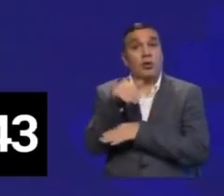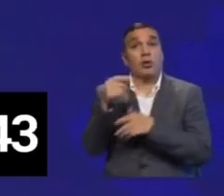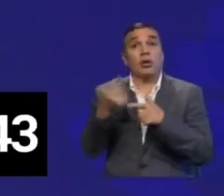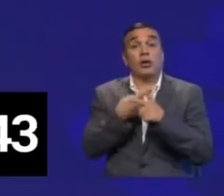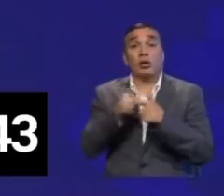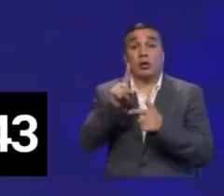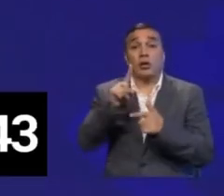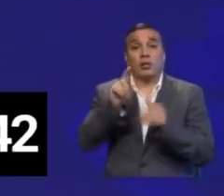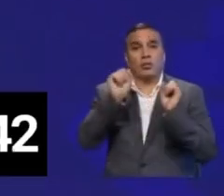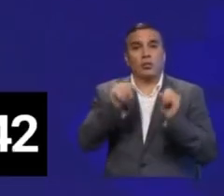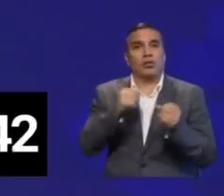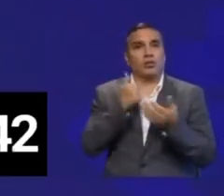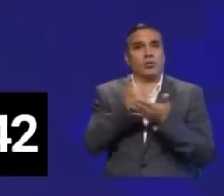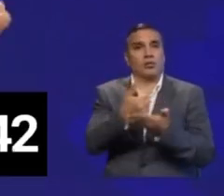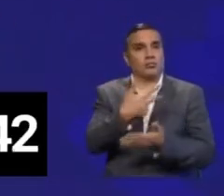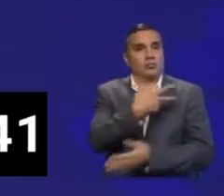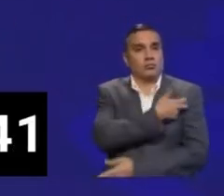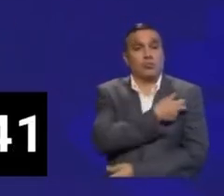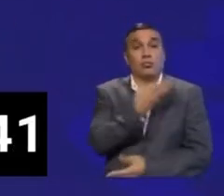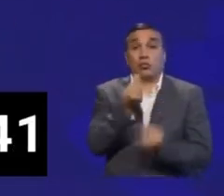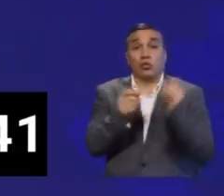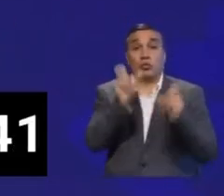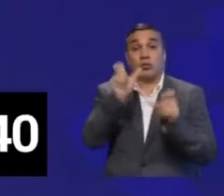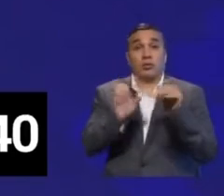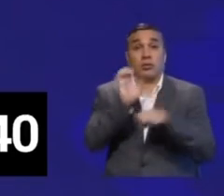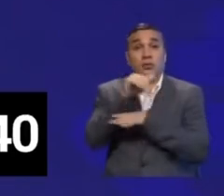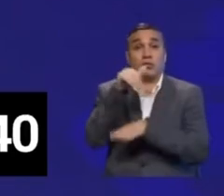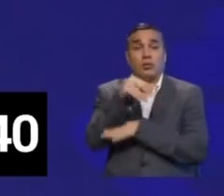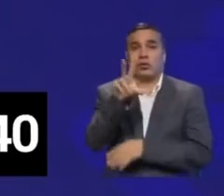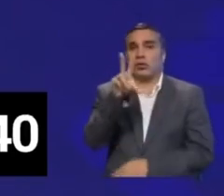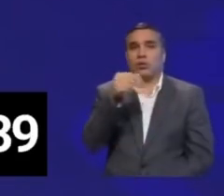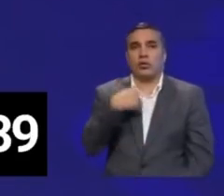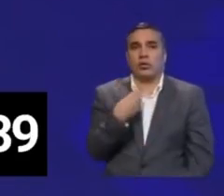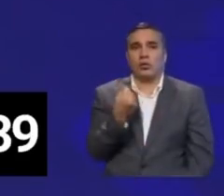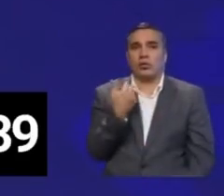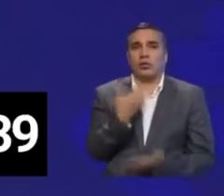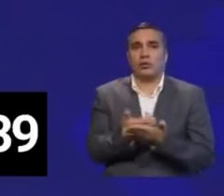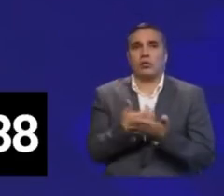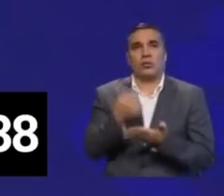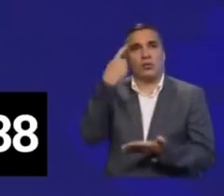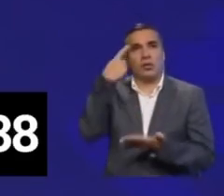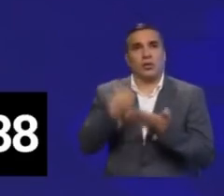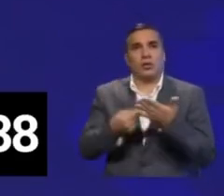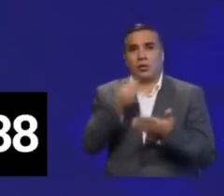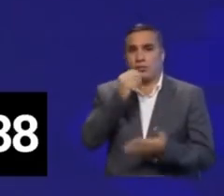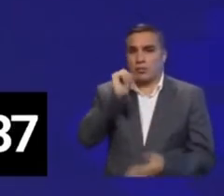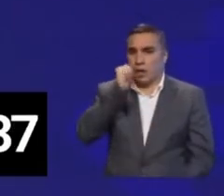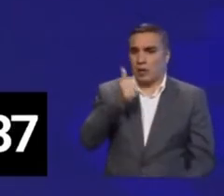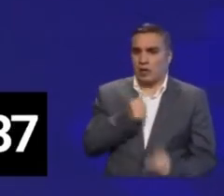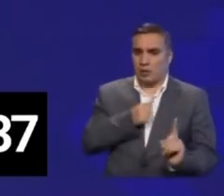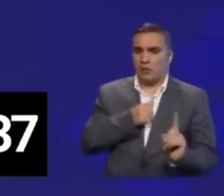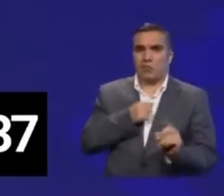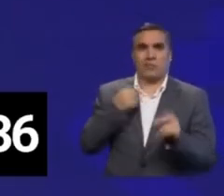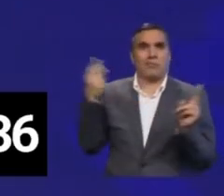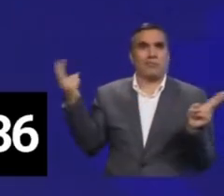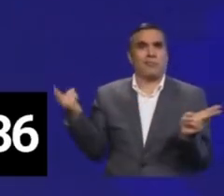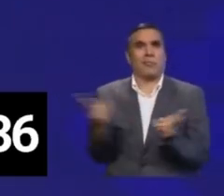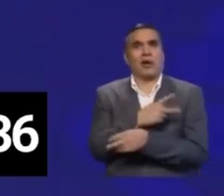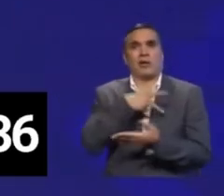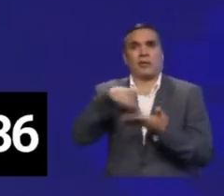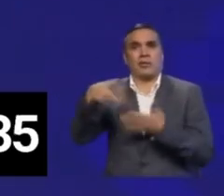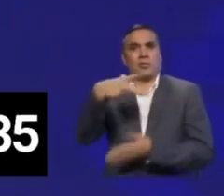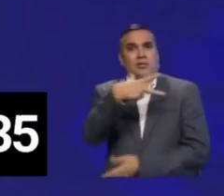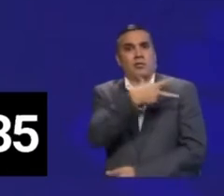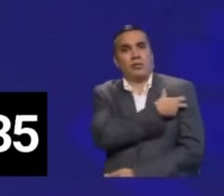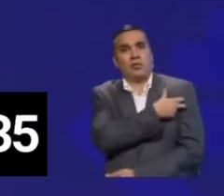generar esa posibilidad que muchos ecuatorianos no tienen los recursos económicos para comer el día de mañana, menos aún para pagarse una